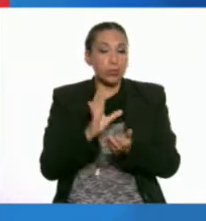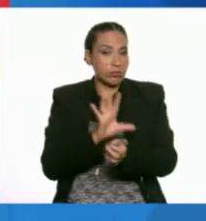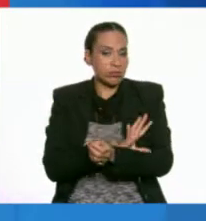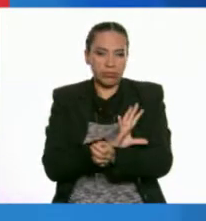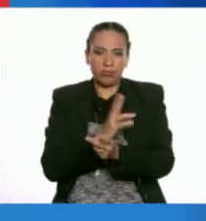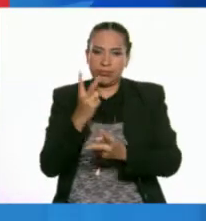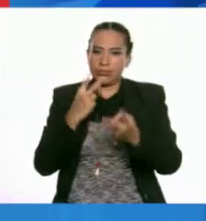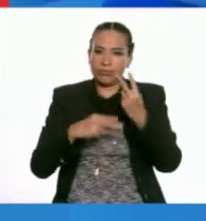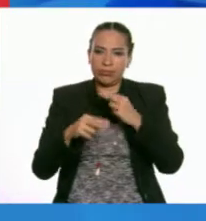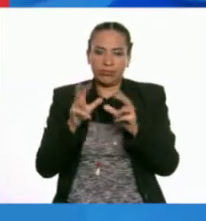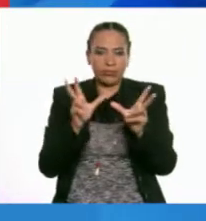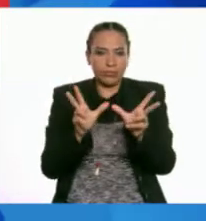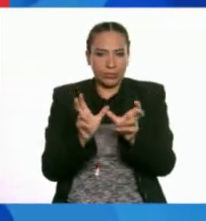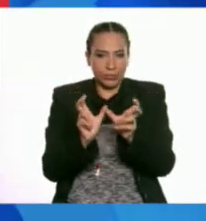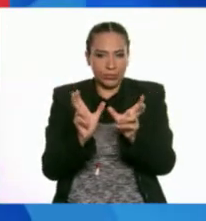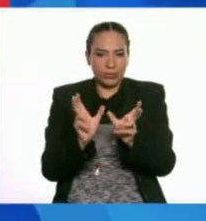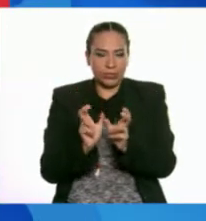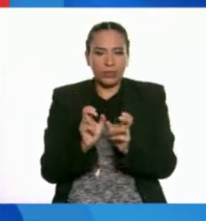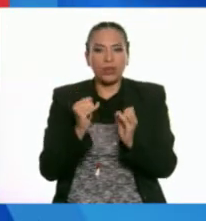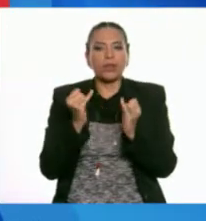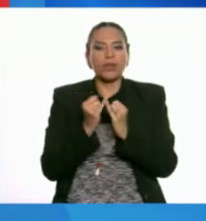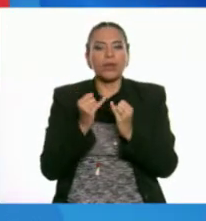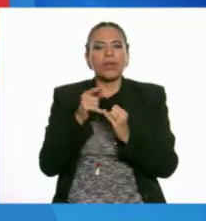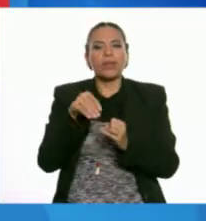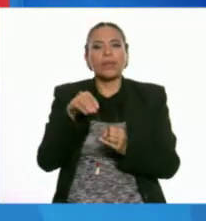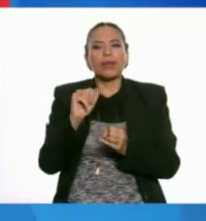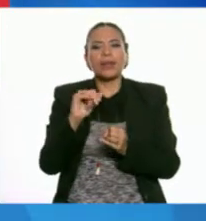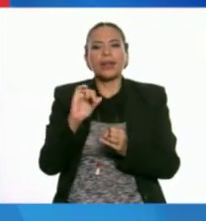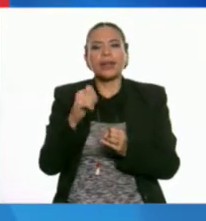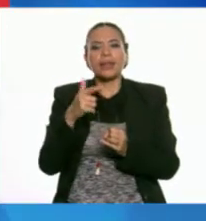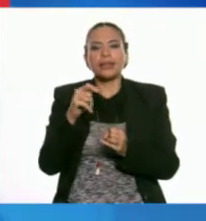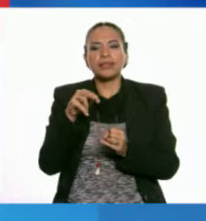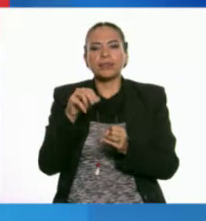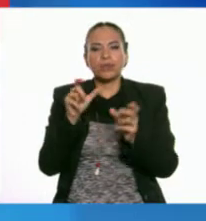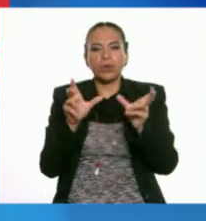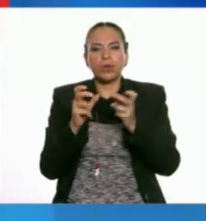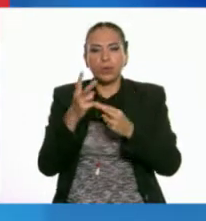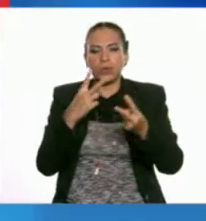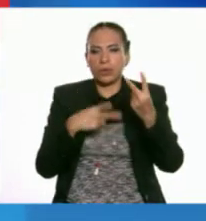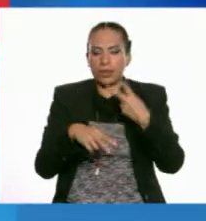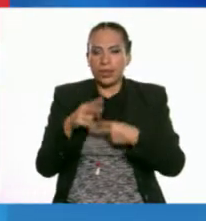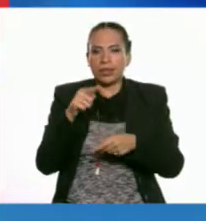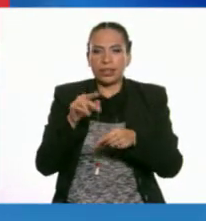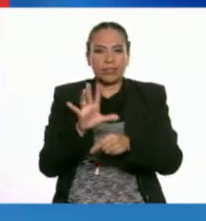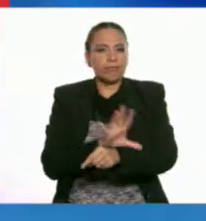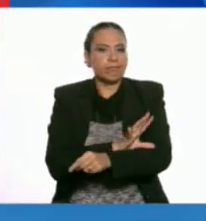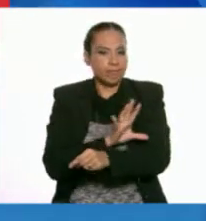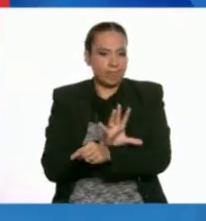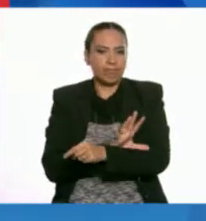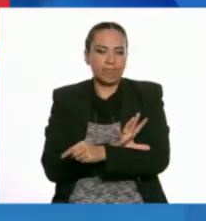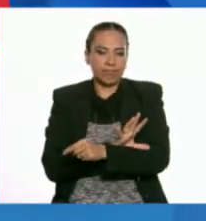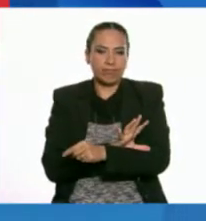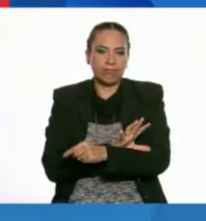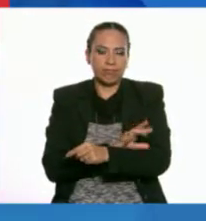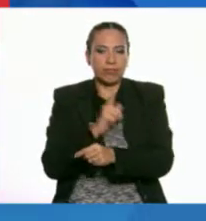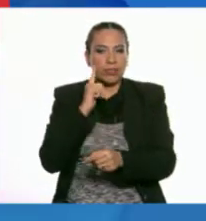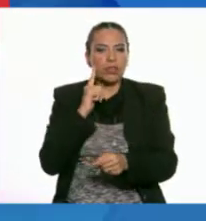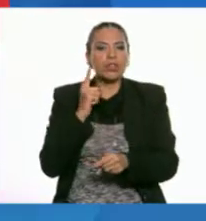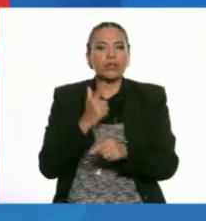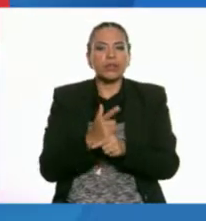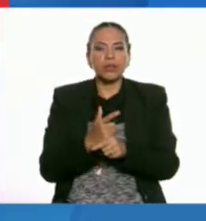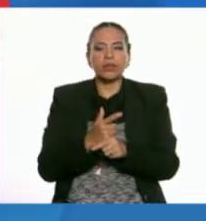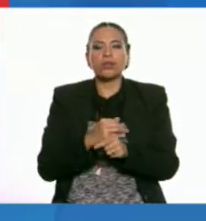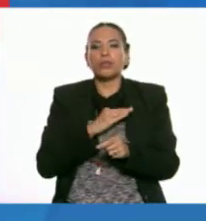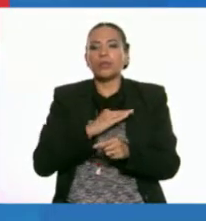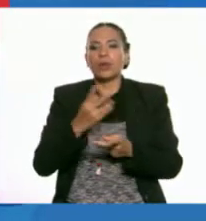electricidad produce magnetismo, sino que el magnetismo puede producir electricidad. Descubrió que